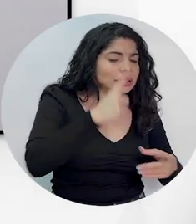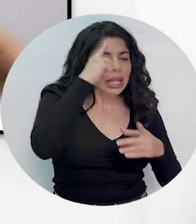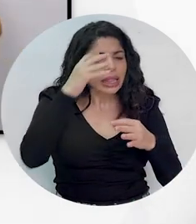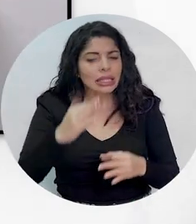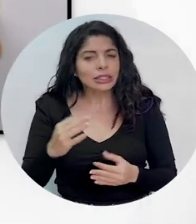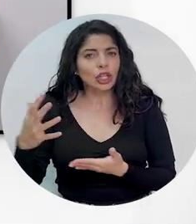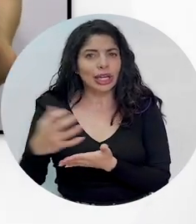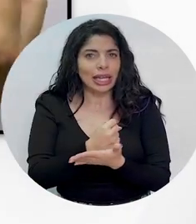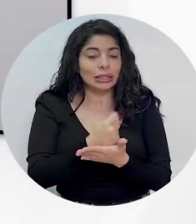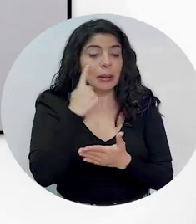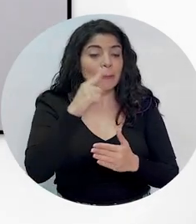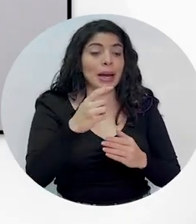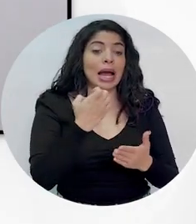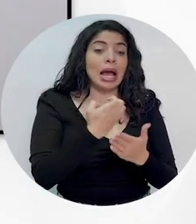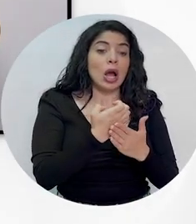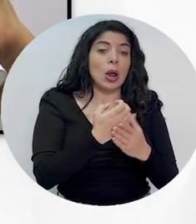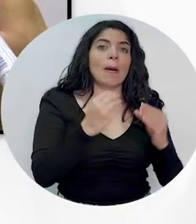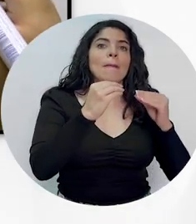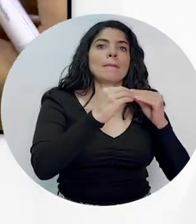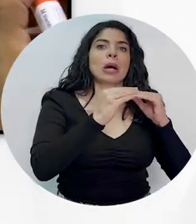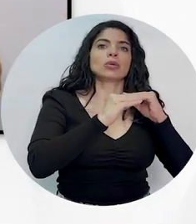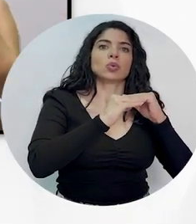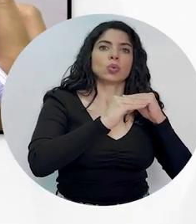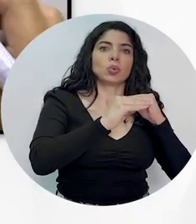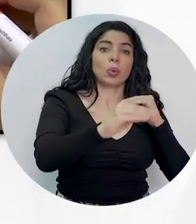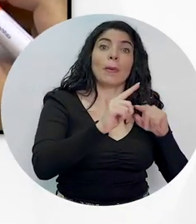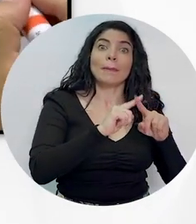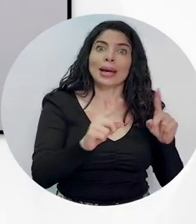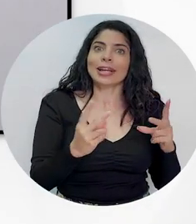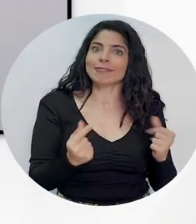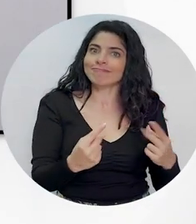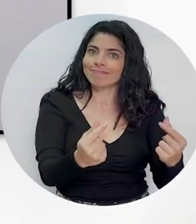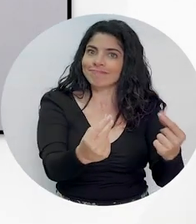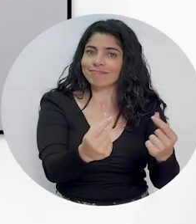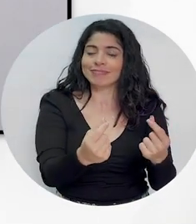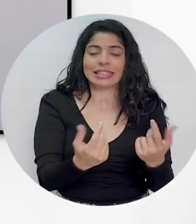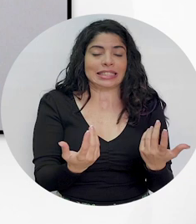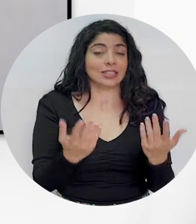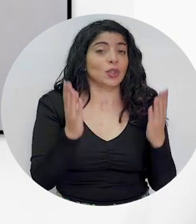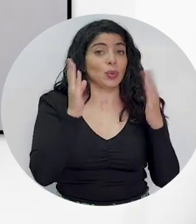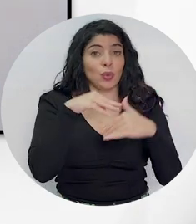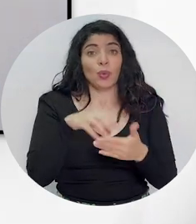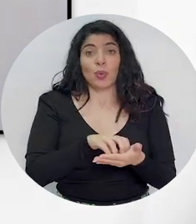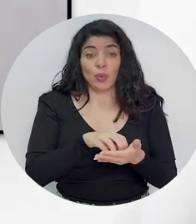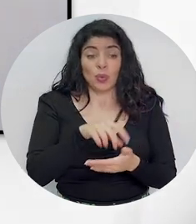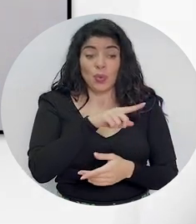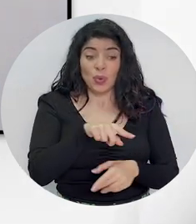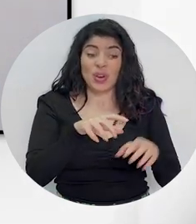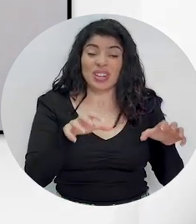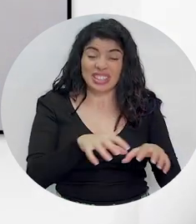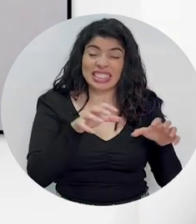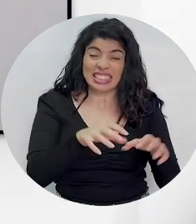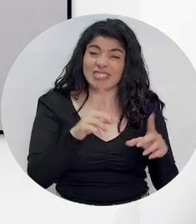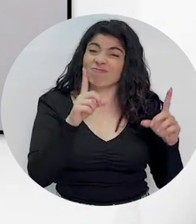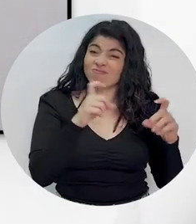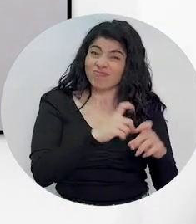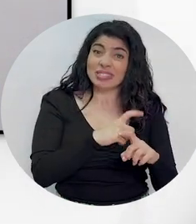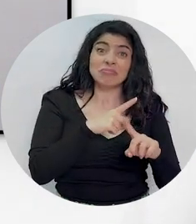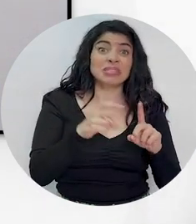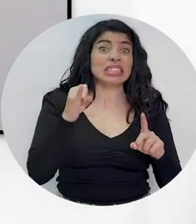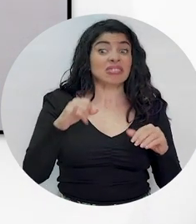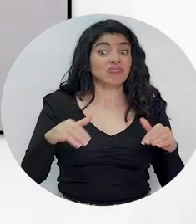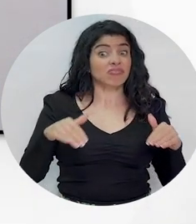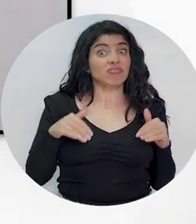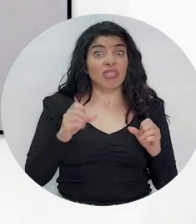en ingresos, para así recuperar la estabilidad económica de forma veloz. No hay duda de que esas acciones serán